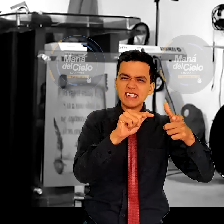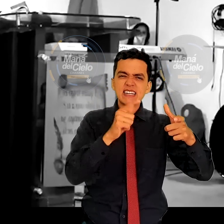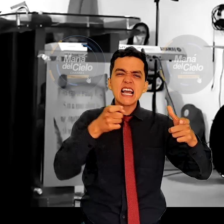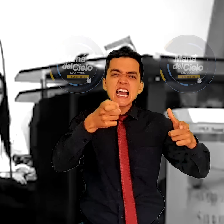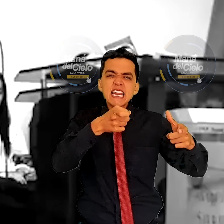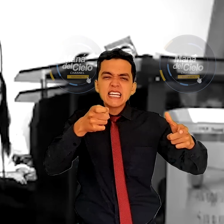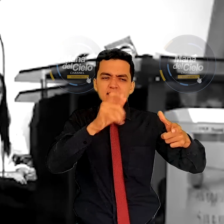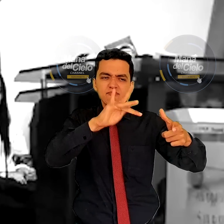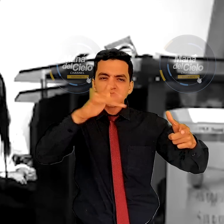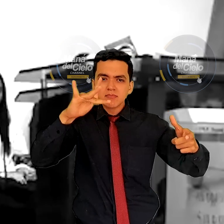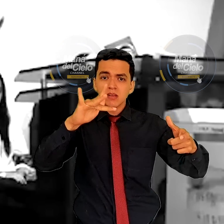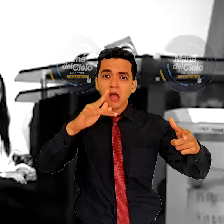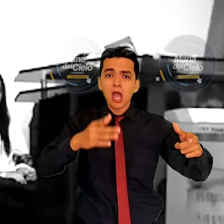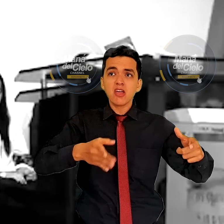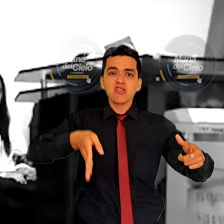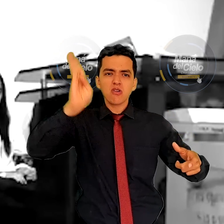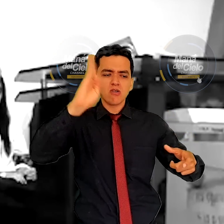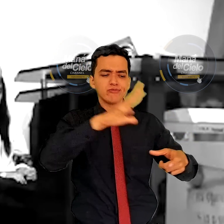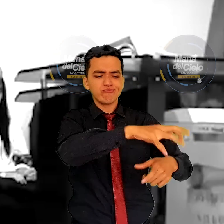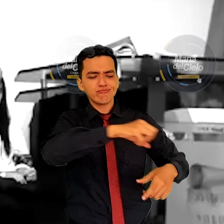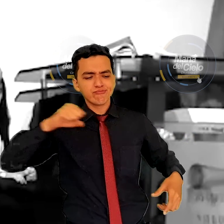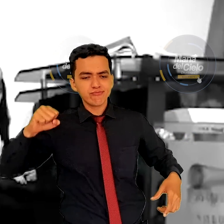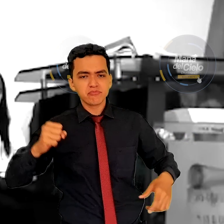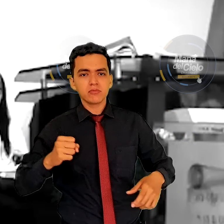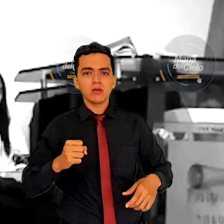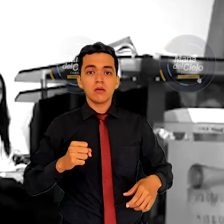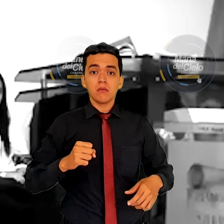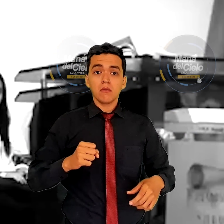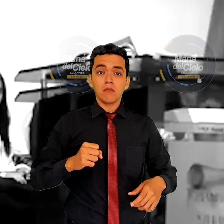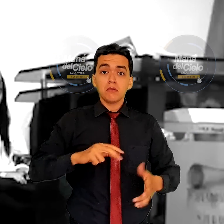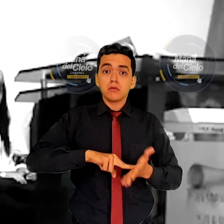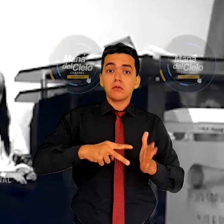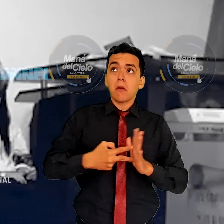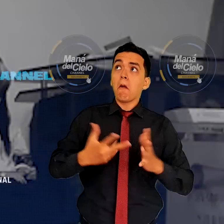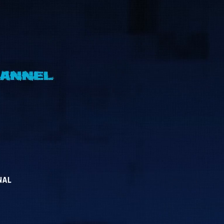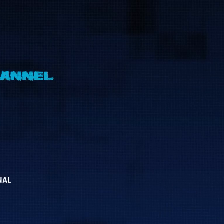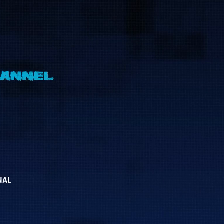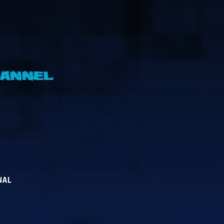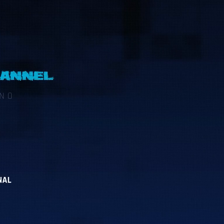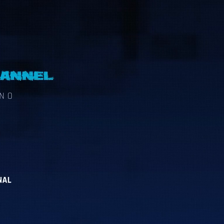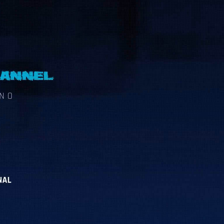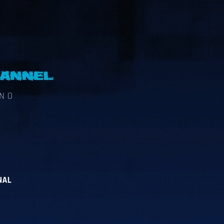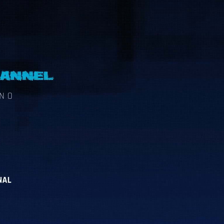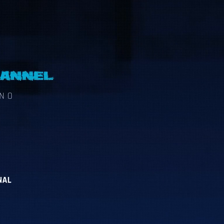Eso quiere decir que Dios tendrá un trabajo mejor. Vamos a leer la palabra, vamos a orar.